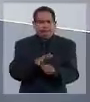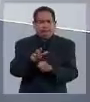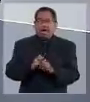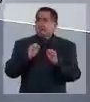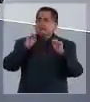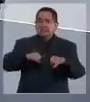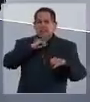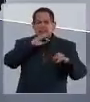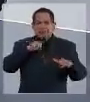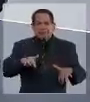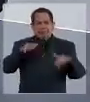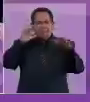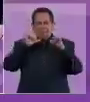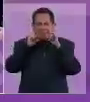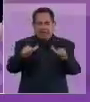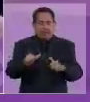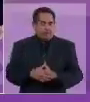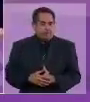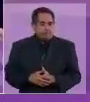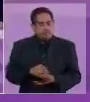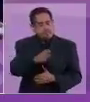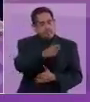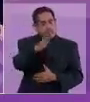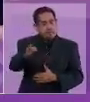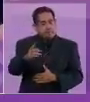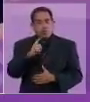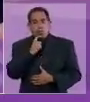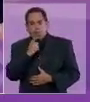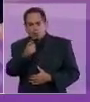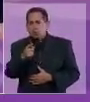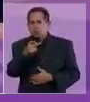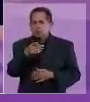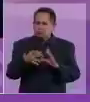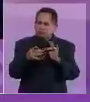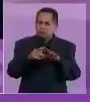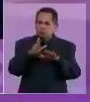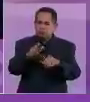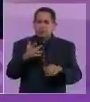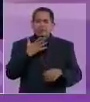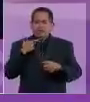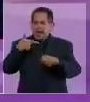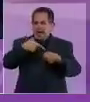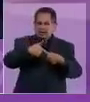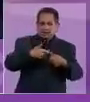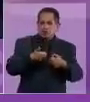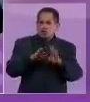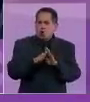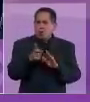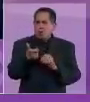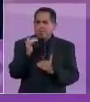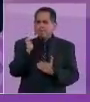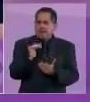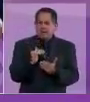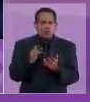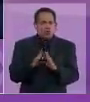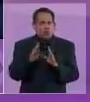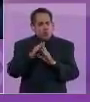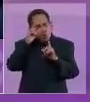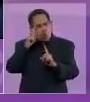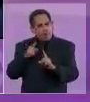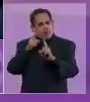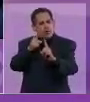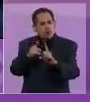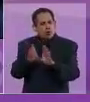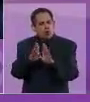contaminan. Candidato López Obrador, usted también ha hablado de controlar el precio de las gasolinas. ¿Cómo vamos a hacer compatible el objetivo nacional de